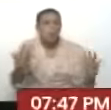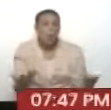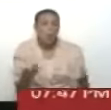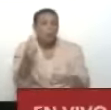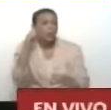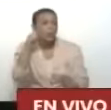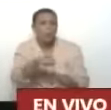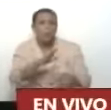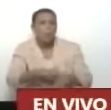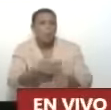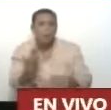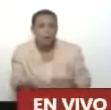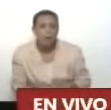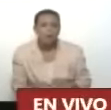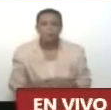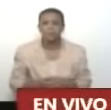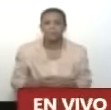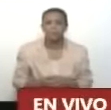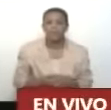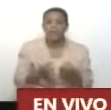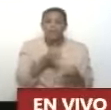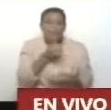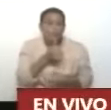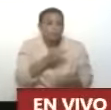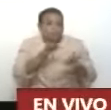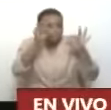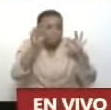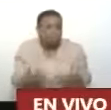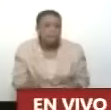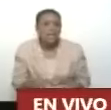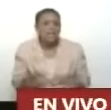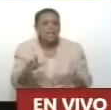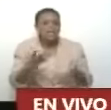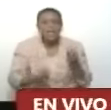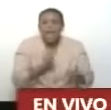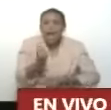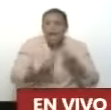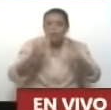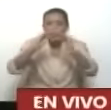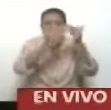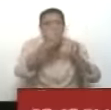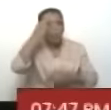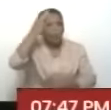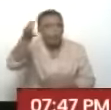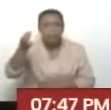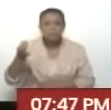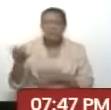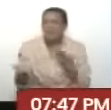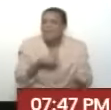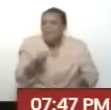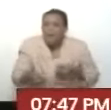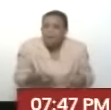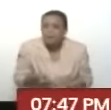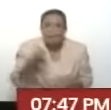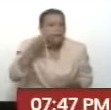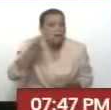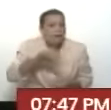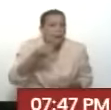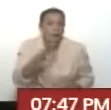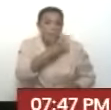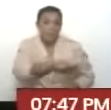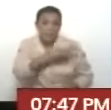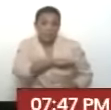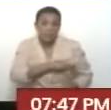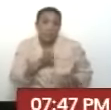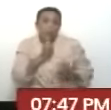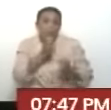que ver, es dar la información dentro de nuestros consejos comunales, comunas, y toda la parte, lo que es social,